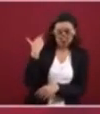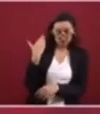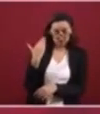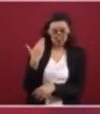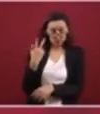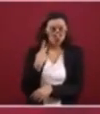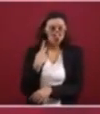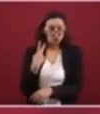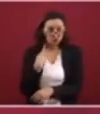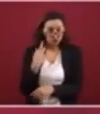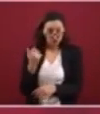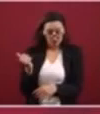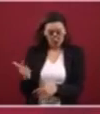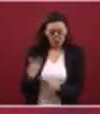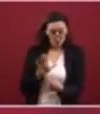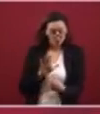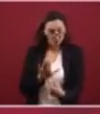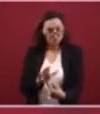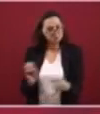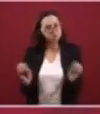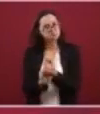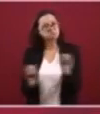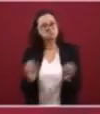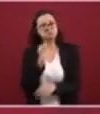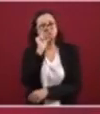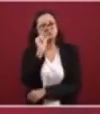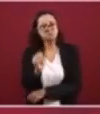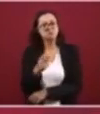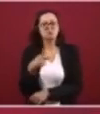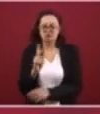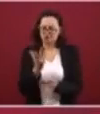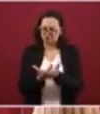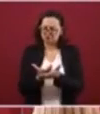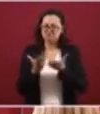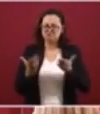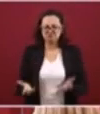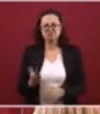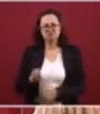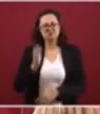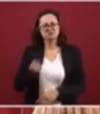Entonces, son cambios importantes.